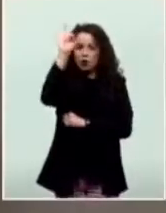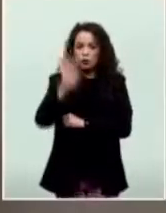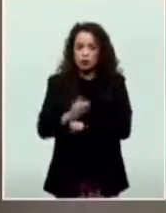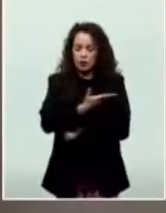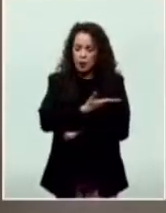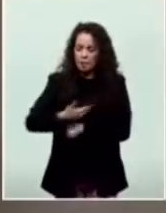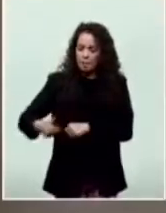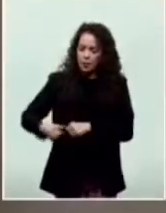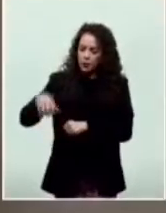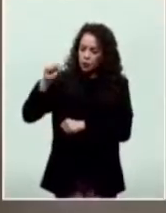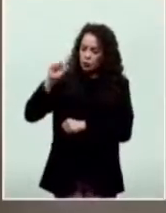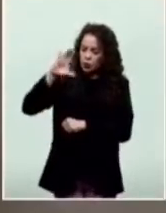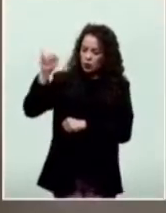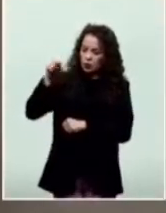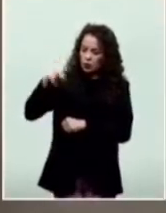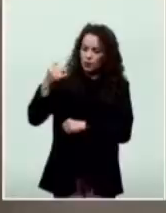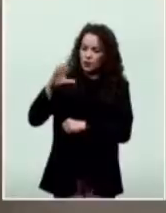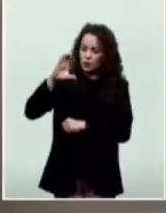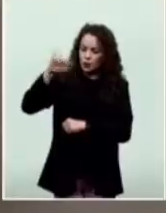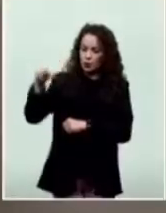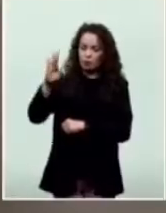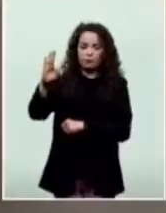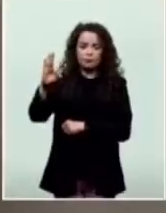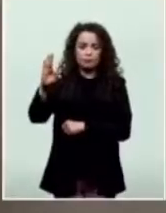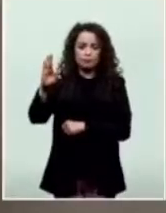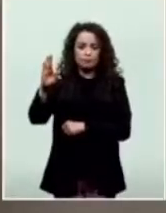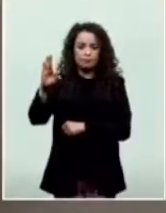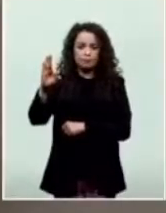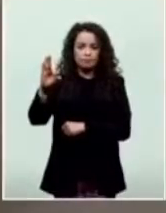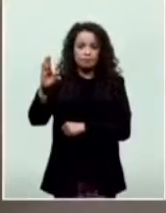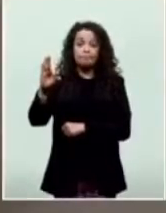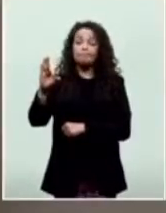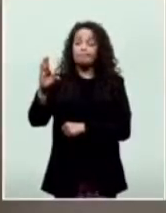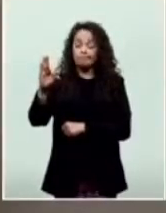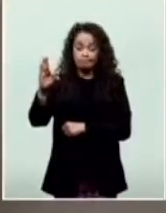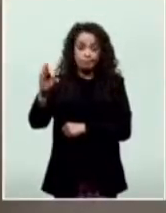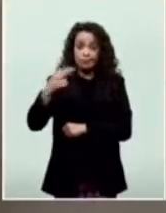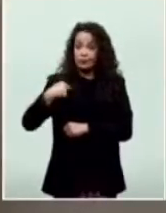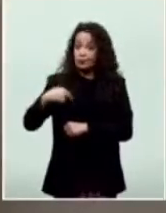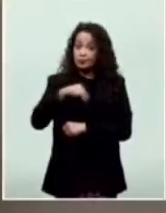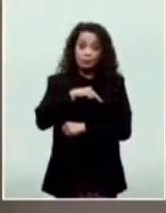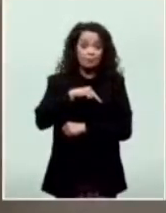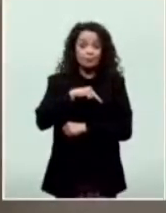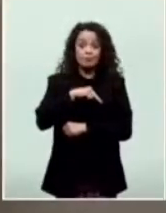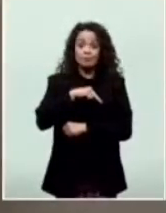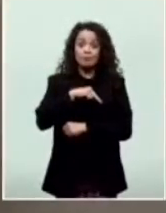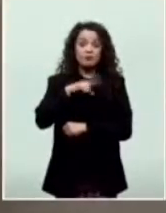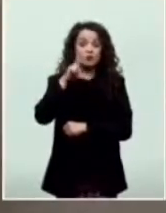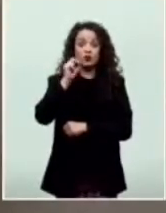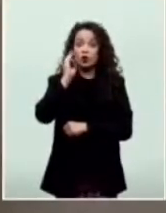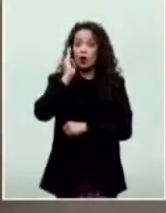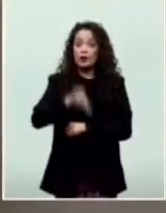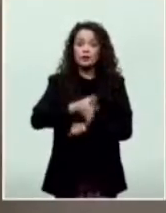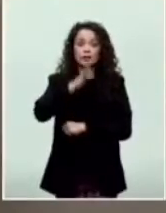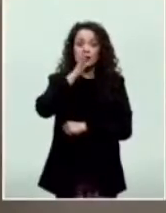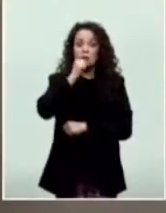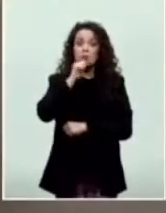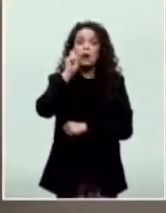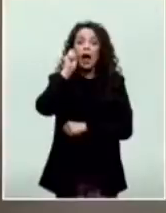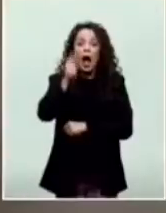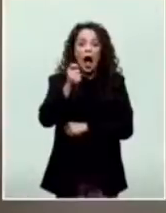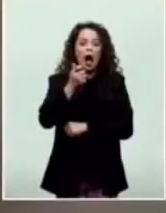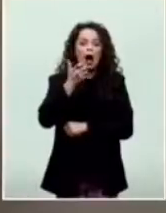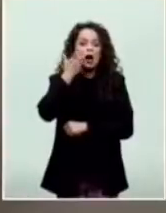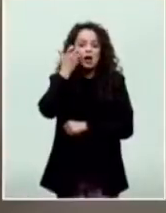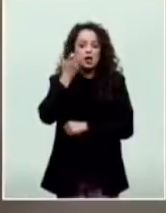Corte y del Consejo de la Judicatura Federal. No podemos permitir que se trate de amedrentar y